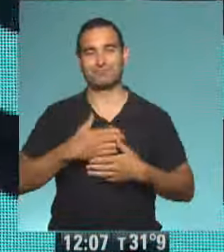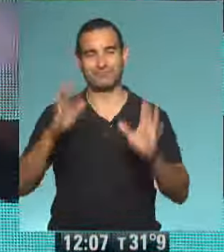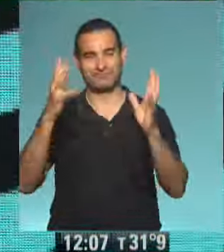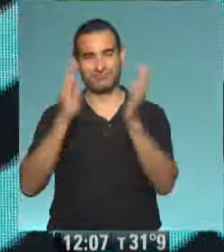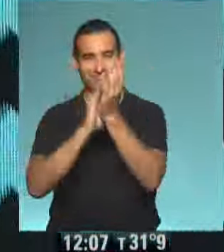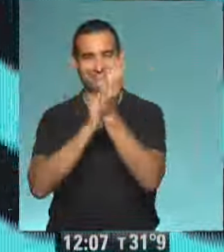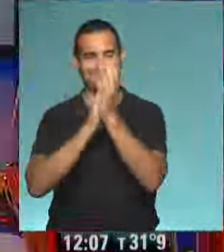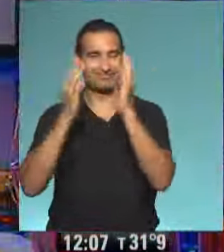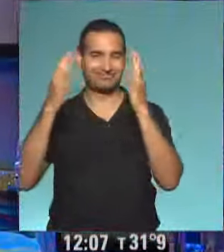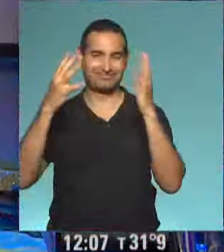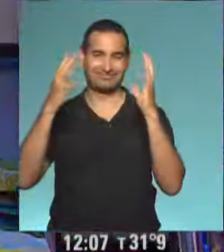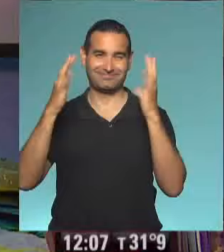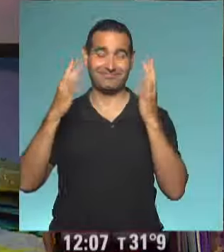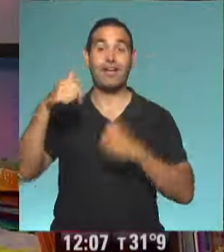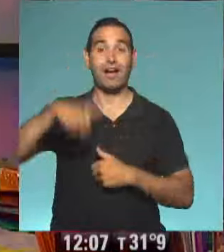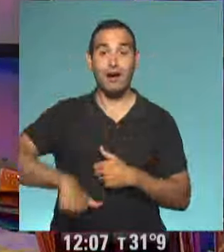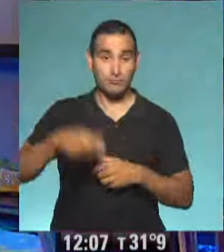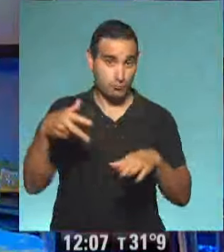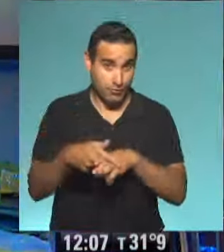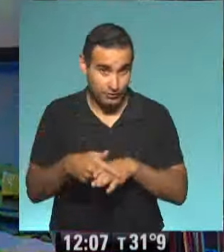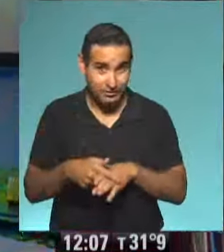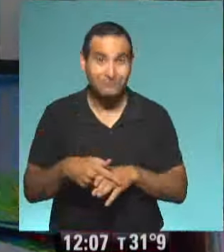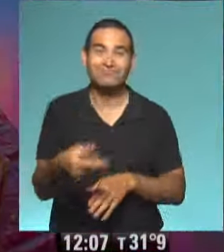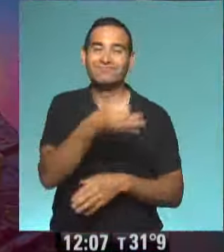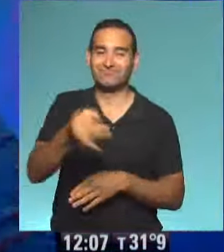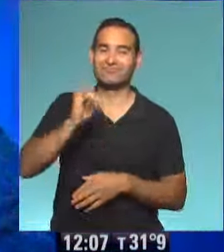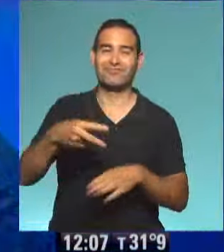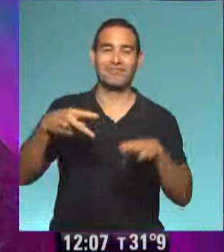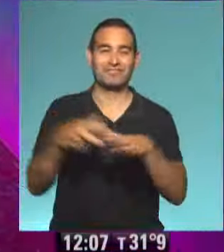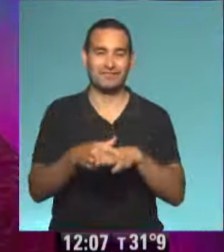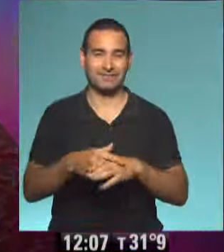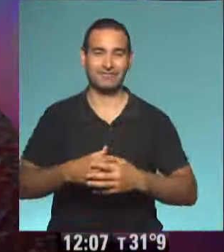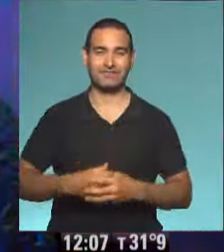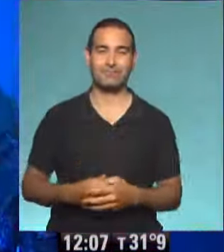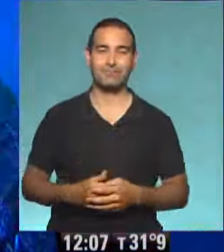¡Un aplauso para Nati! Y nosotros nos vamos a un corte, Pablo. ¡Vamos a corte!